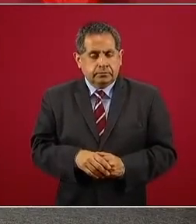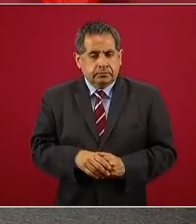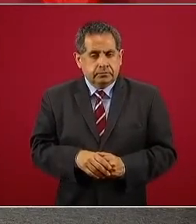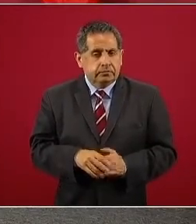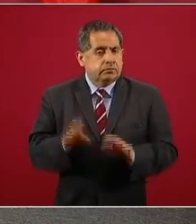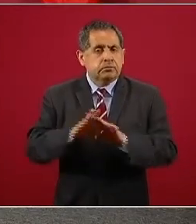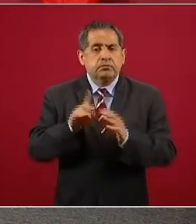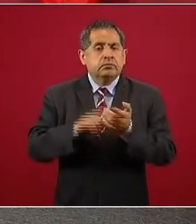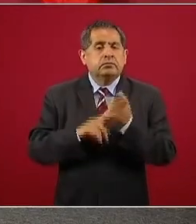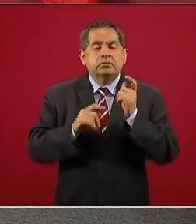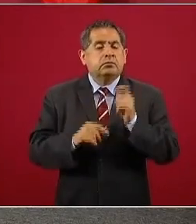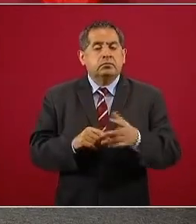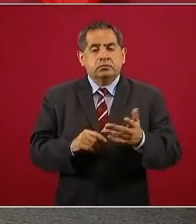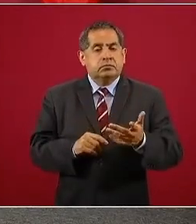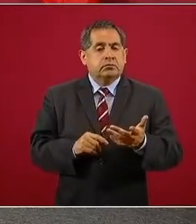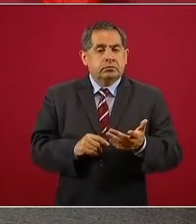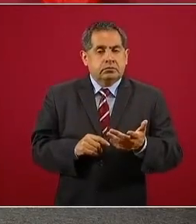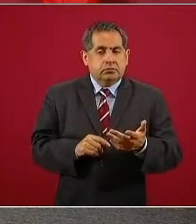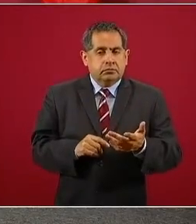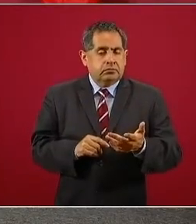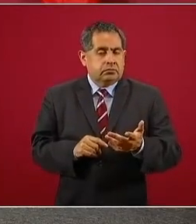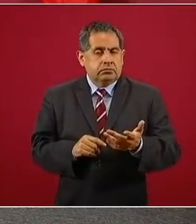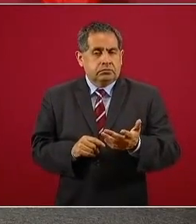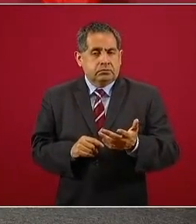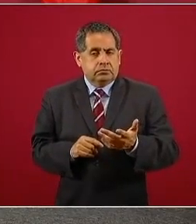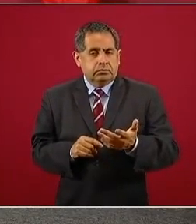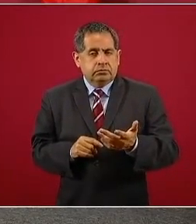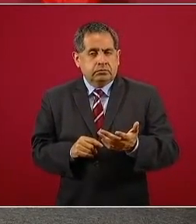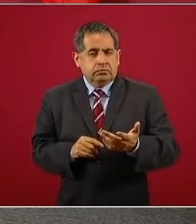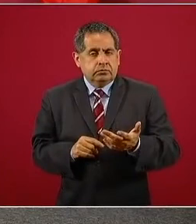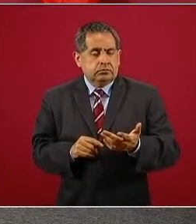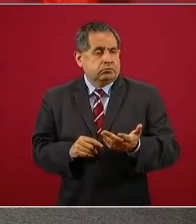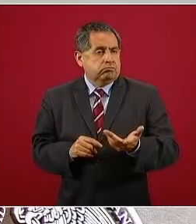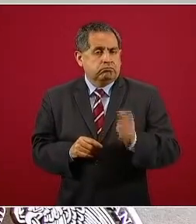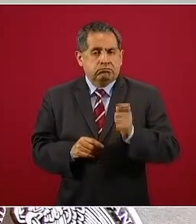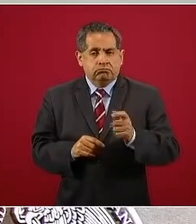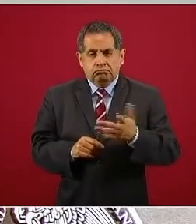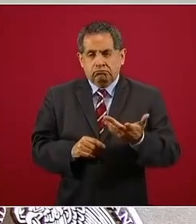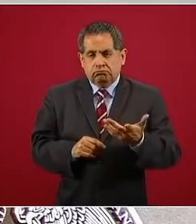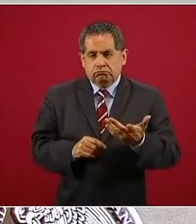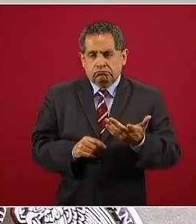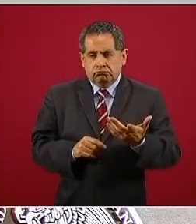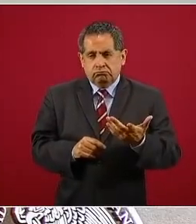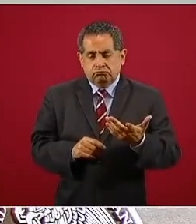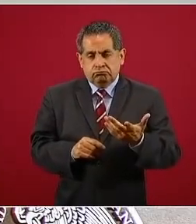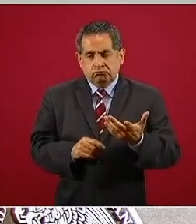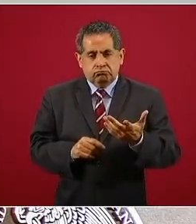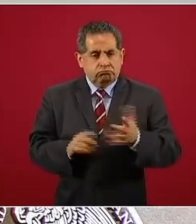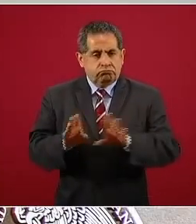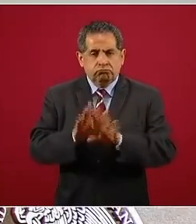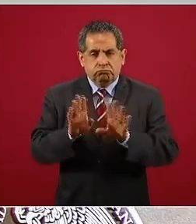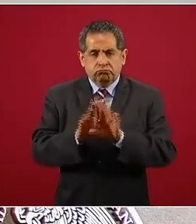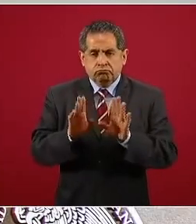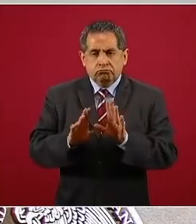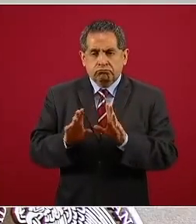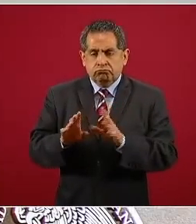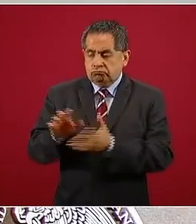limitarlo solo a la producción particular.